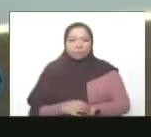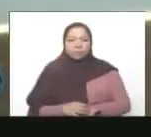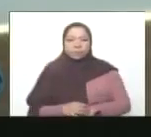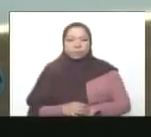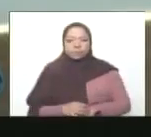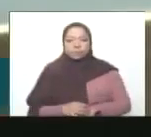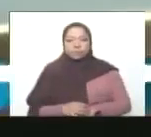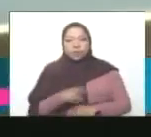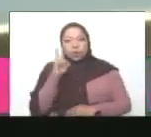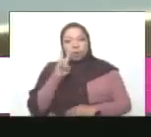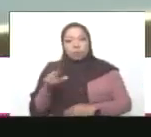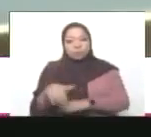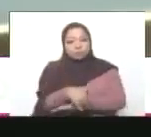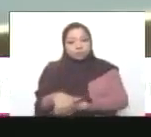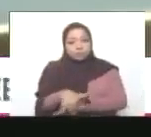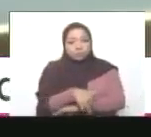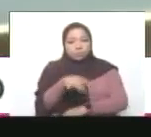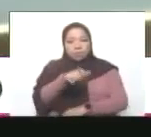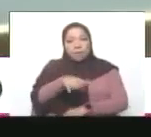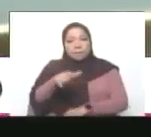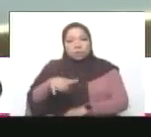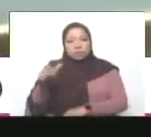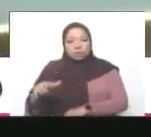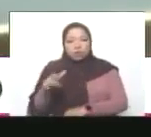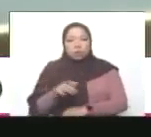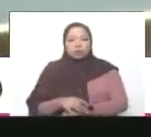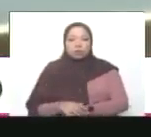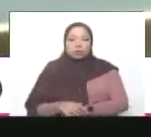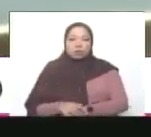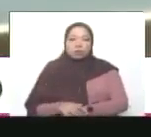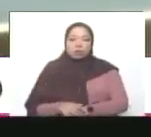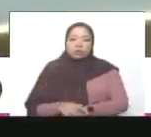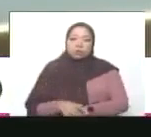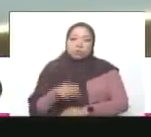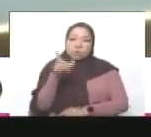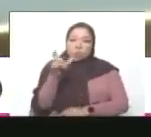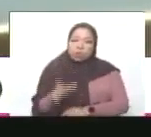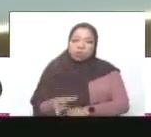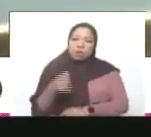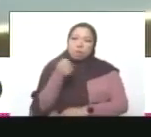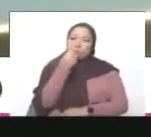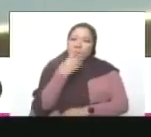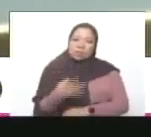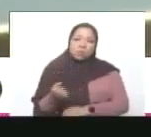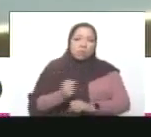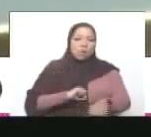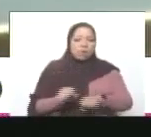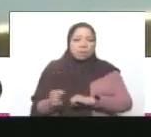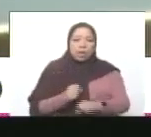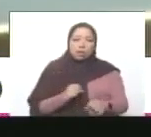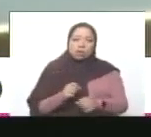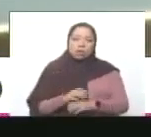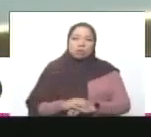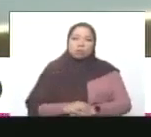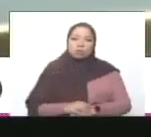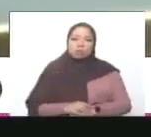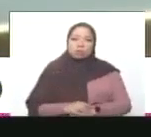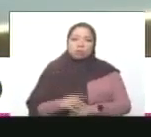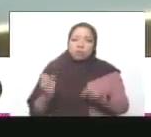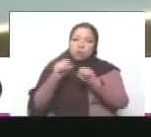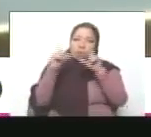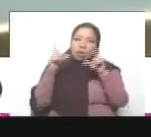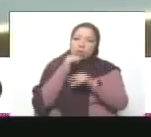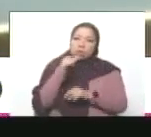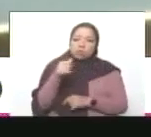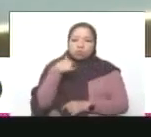Lo veo en las calles, lo veo con la gente. Y este fenómeno de estas inmensas movilizaciones, de verdad uno queda loco,